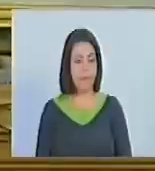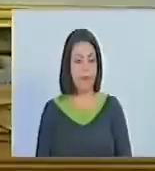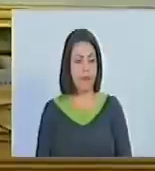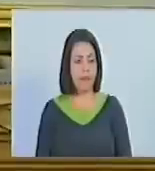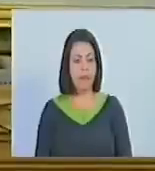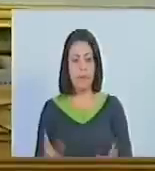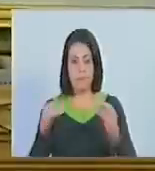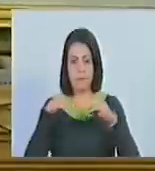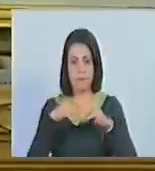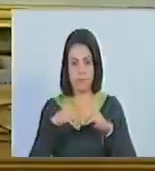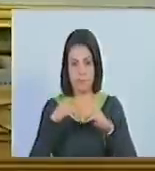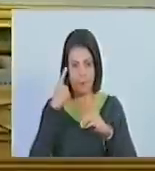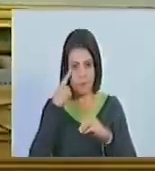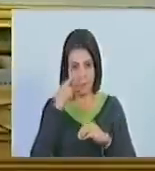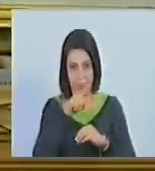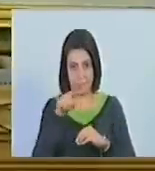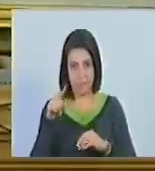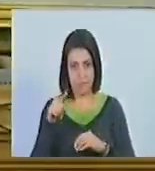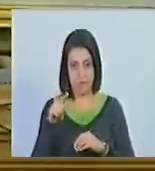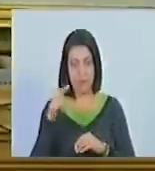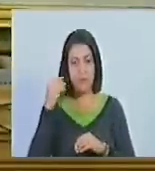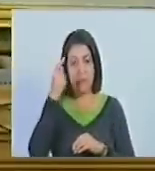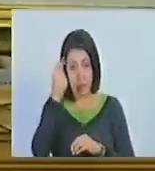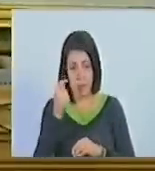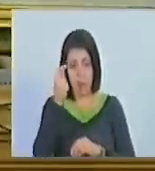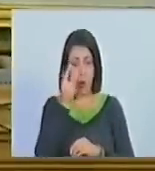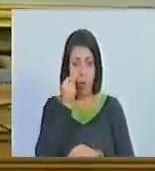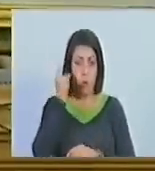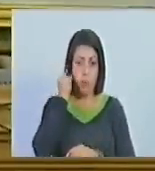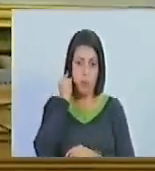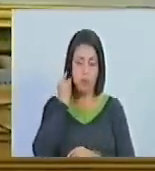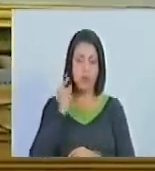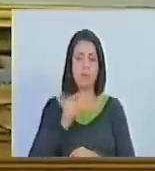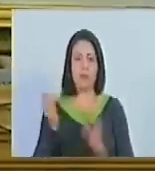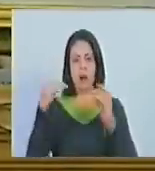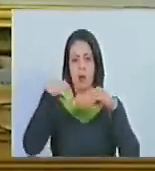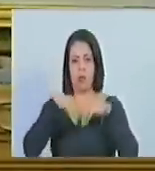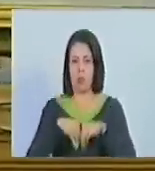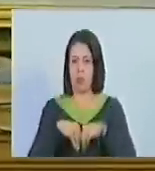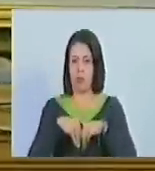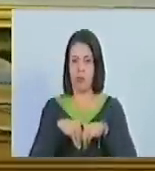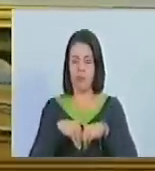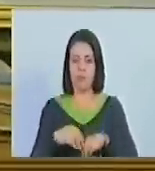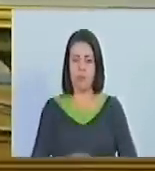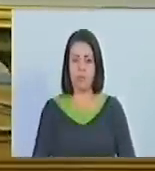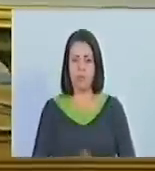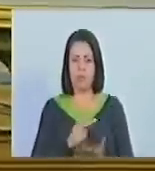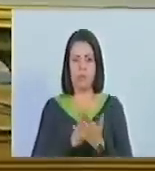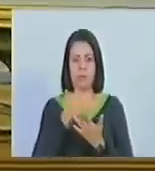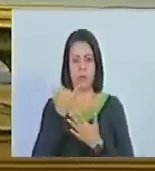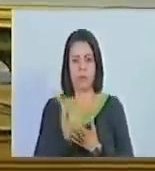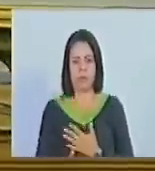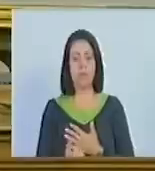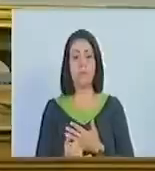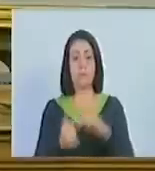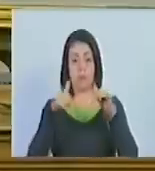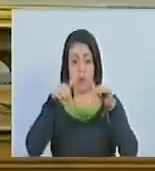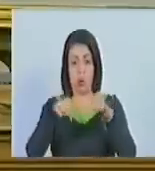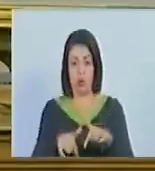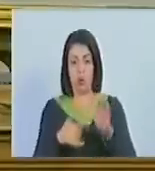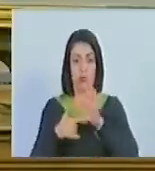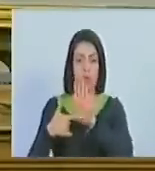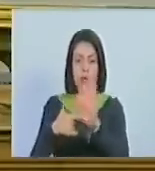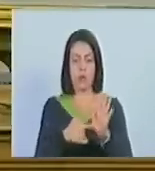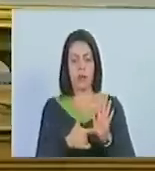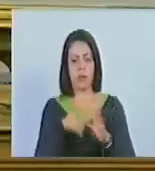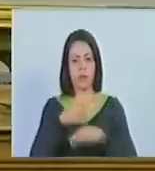En consideración, las diputadas y diputados que estén de acuerdo con el proyecto de orden del día presentado,